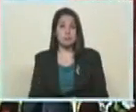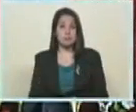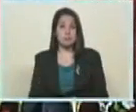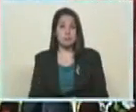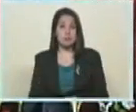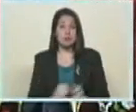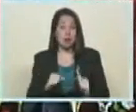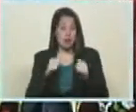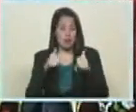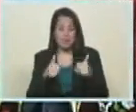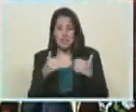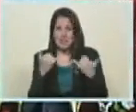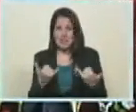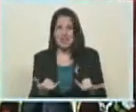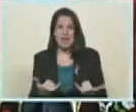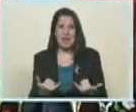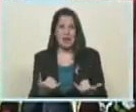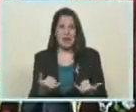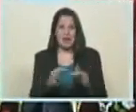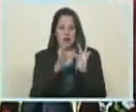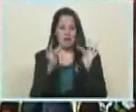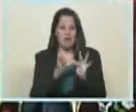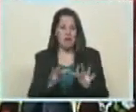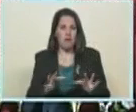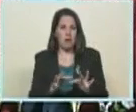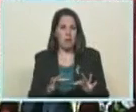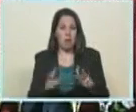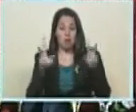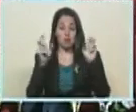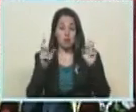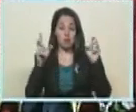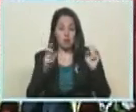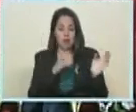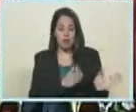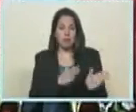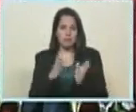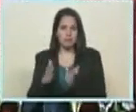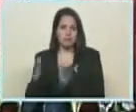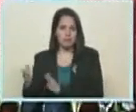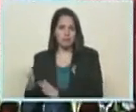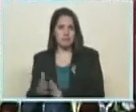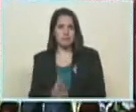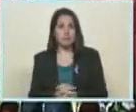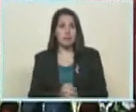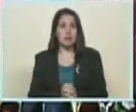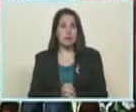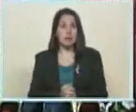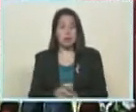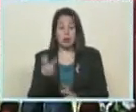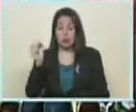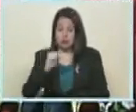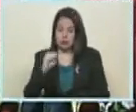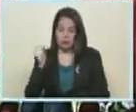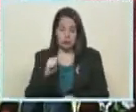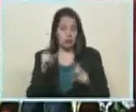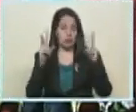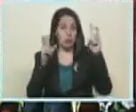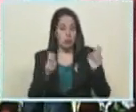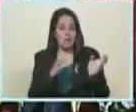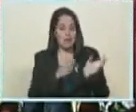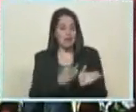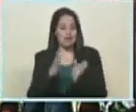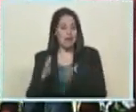para arrancar en forma una nueva etapa. Sí, una nueva etapa